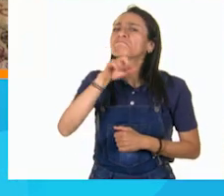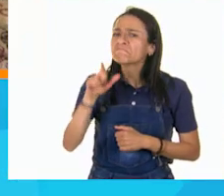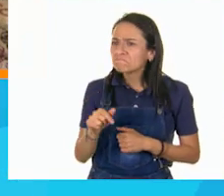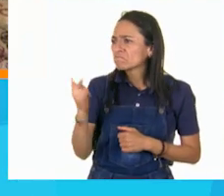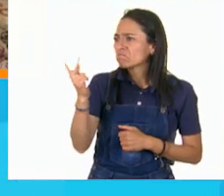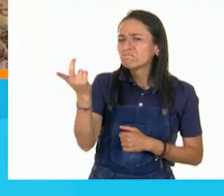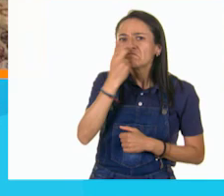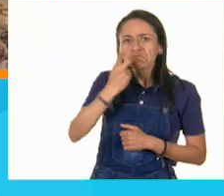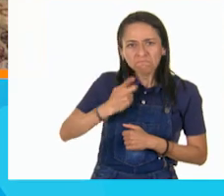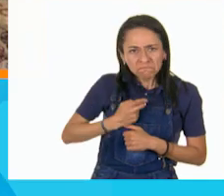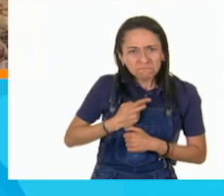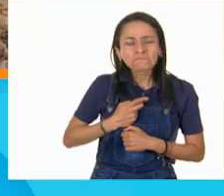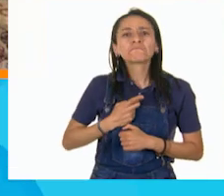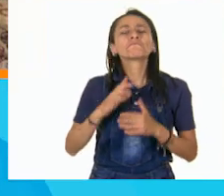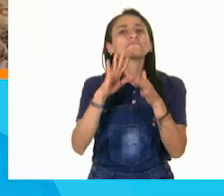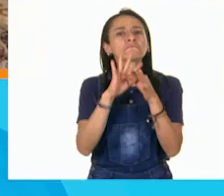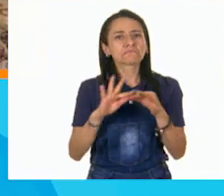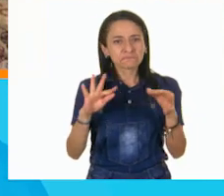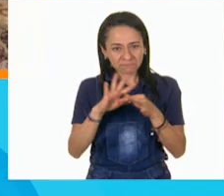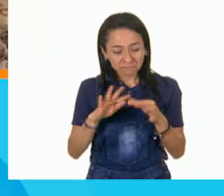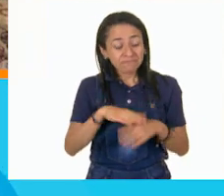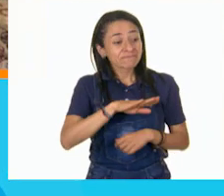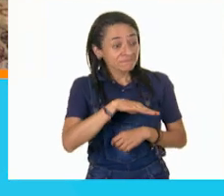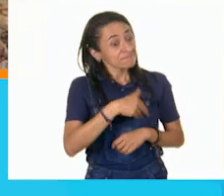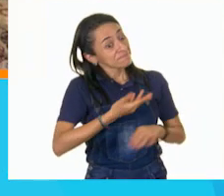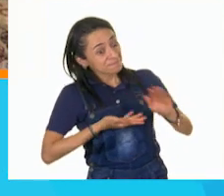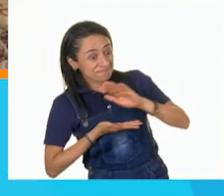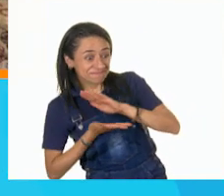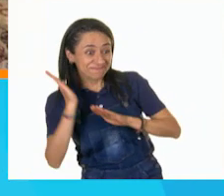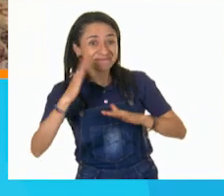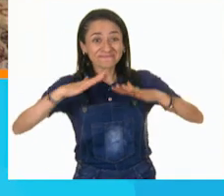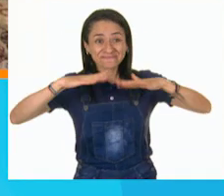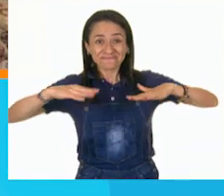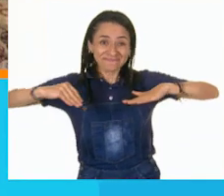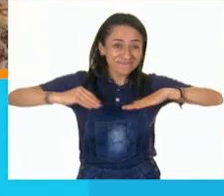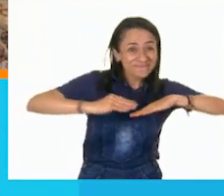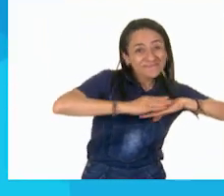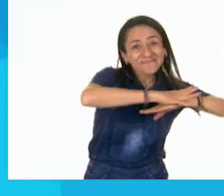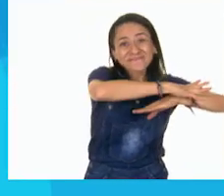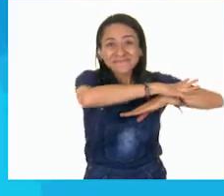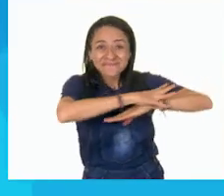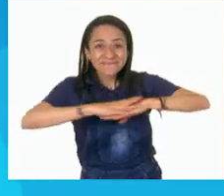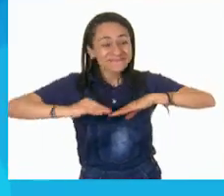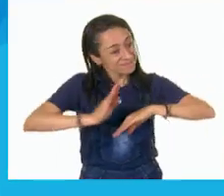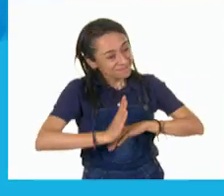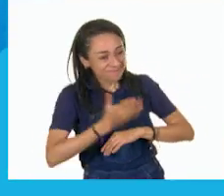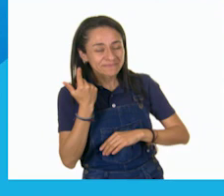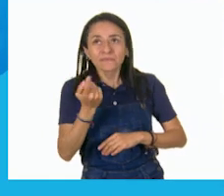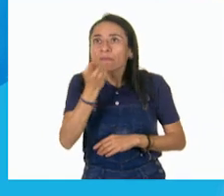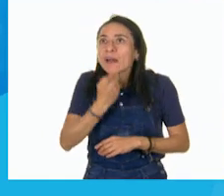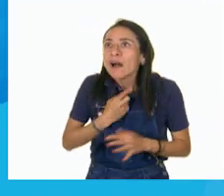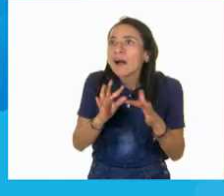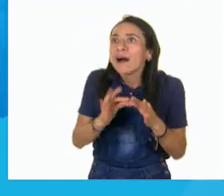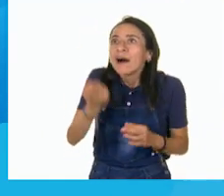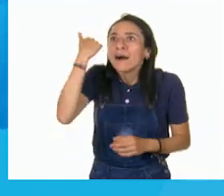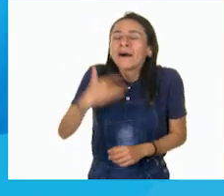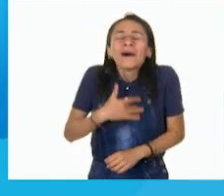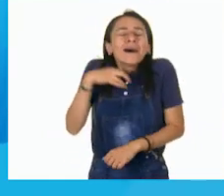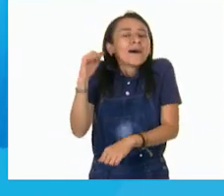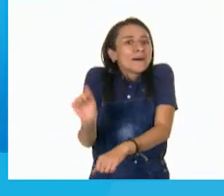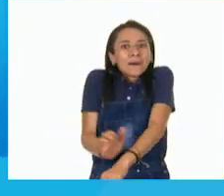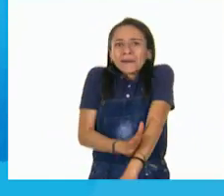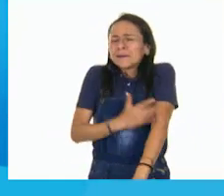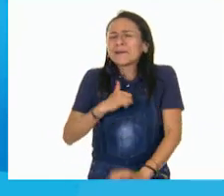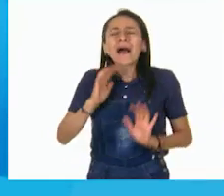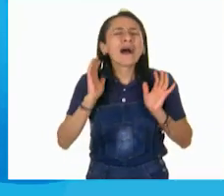contaron que me llevarían a la playa. ¡Fue emocionante! Yo tenía muchas ganas de